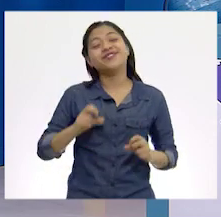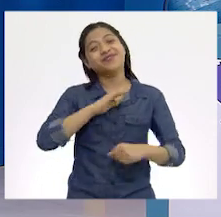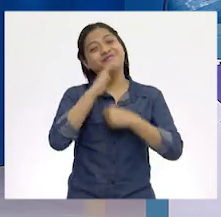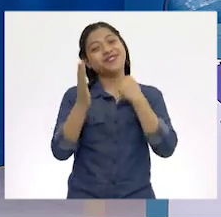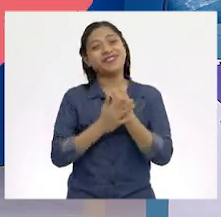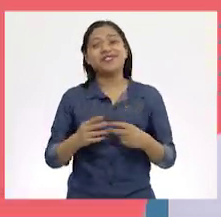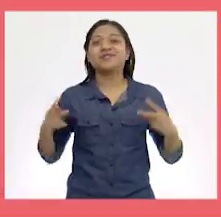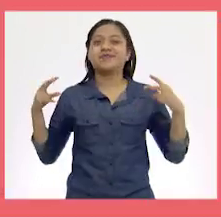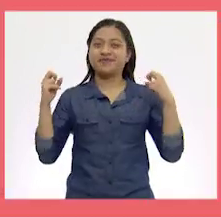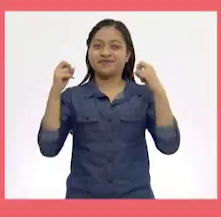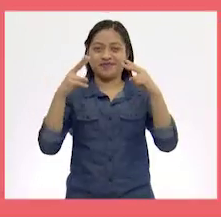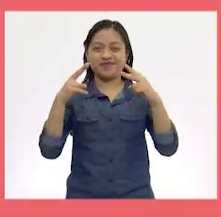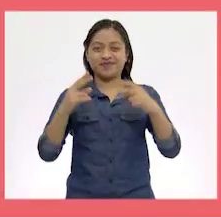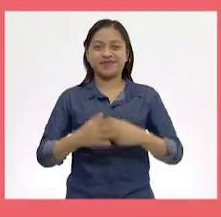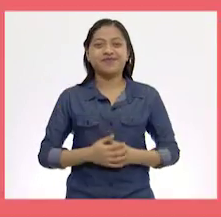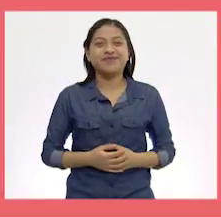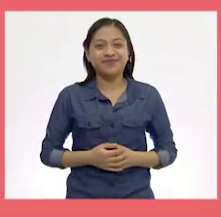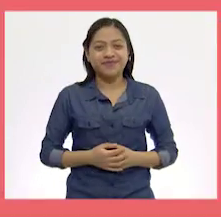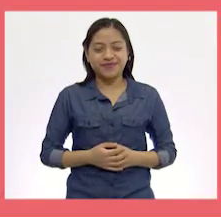pronto!